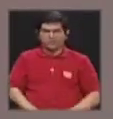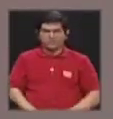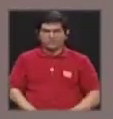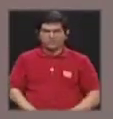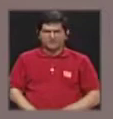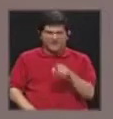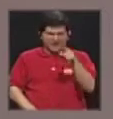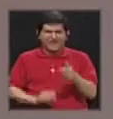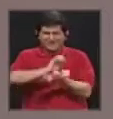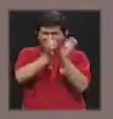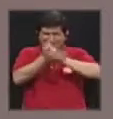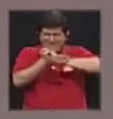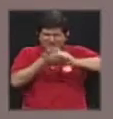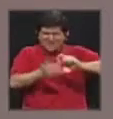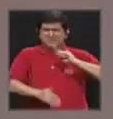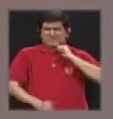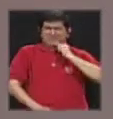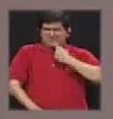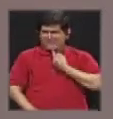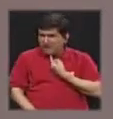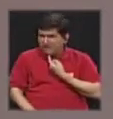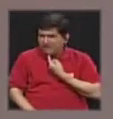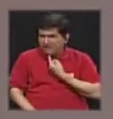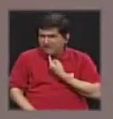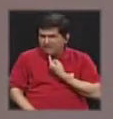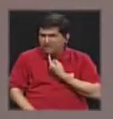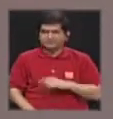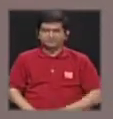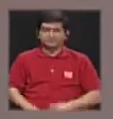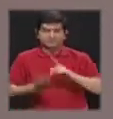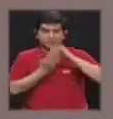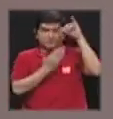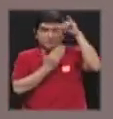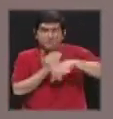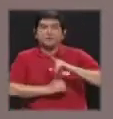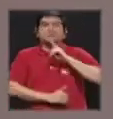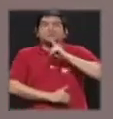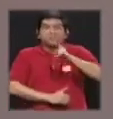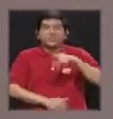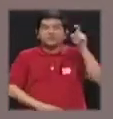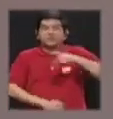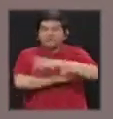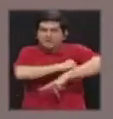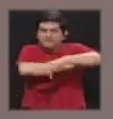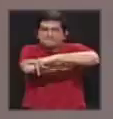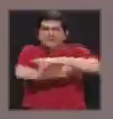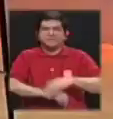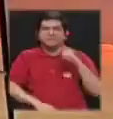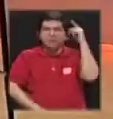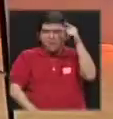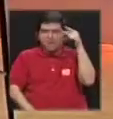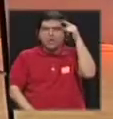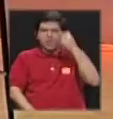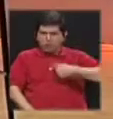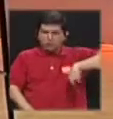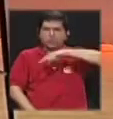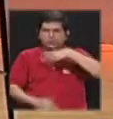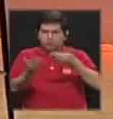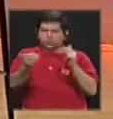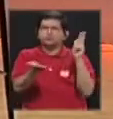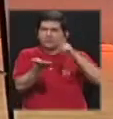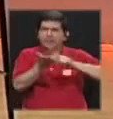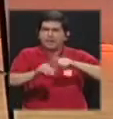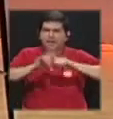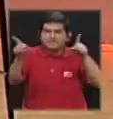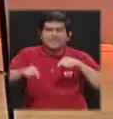serio fue esta traducción? Si este es un proyecto que realmente lo requiere el país y por supuesto que queremos aprobarlo, ¿cómo